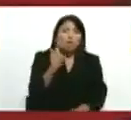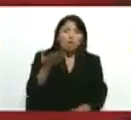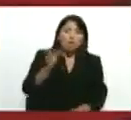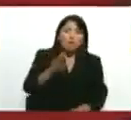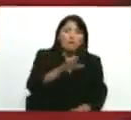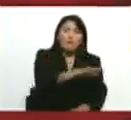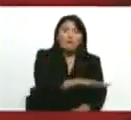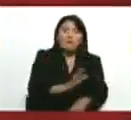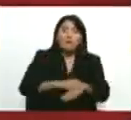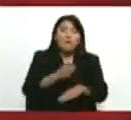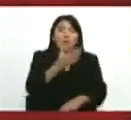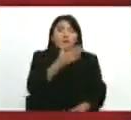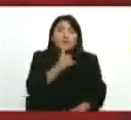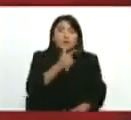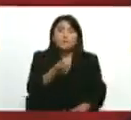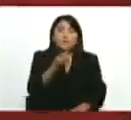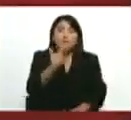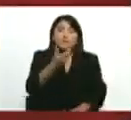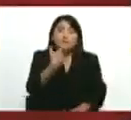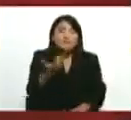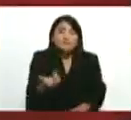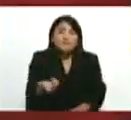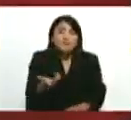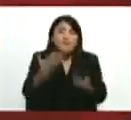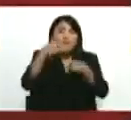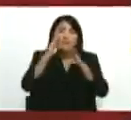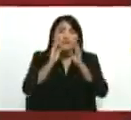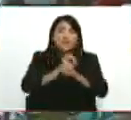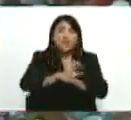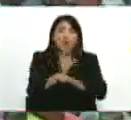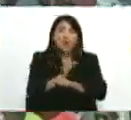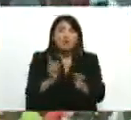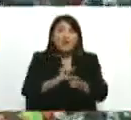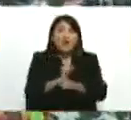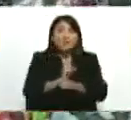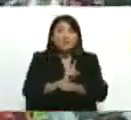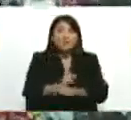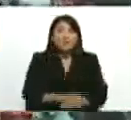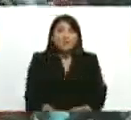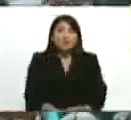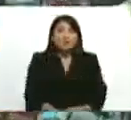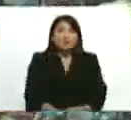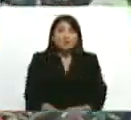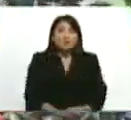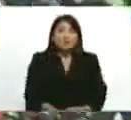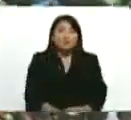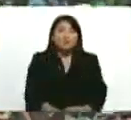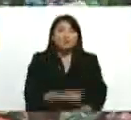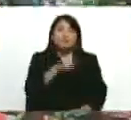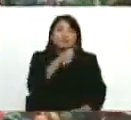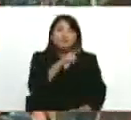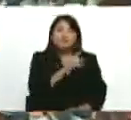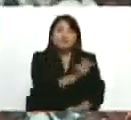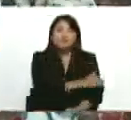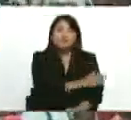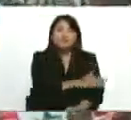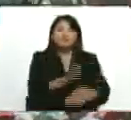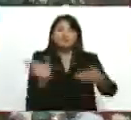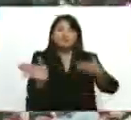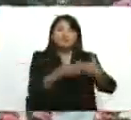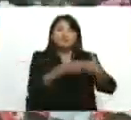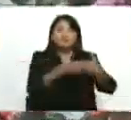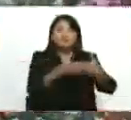había medicina para atender el COVID a tiempo? ¿Cuántos? Ellos cerraron la frontera pidiéndole